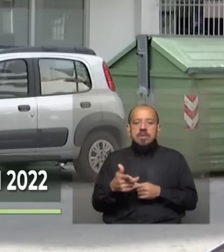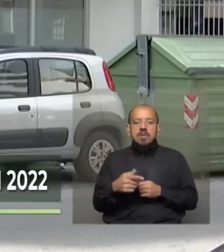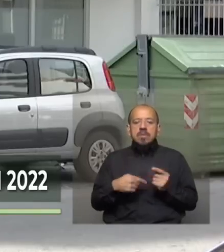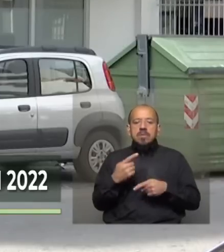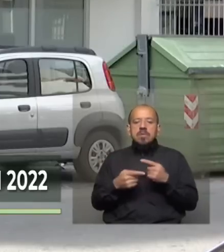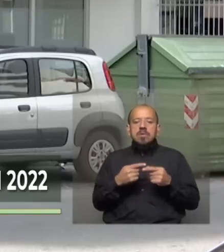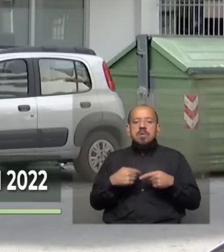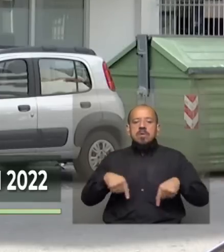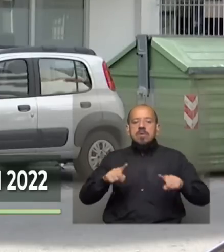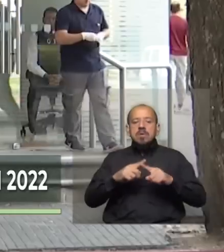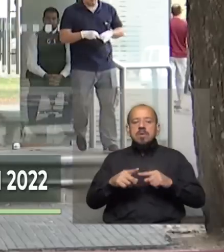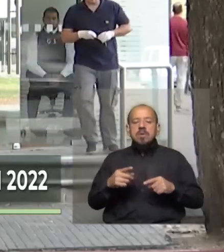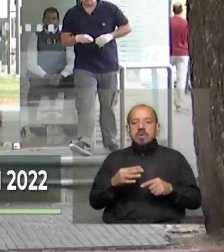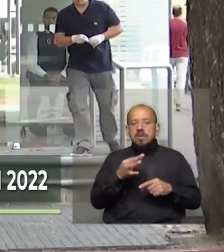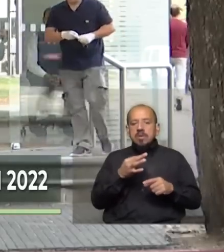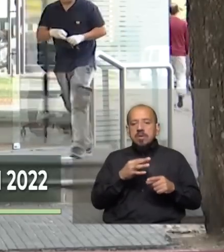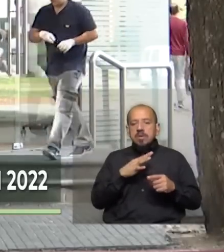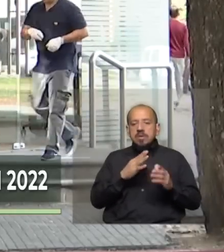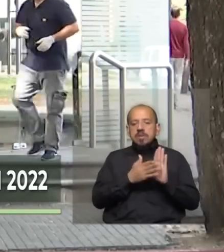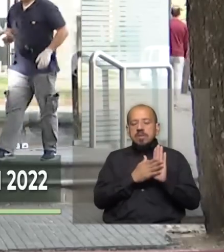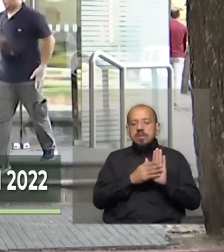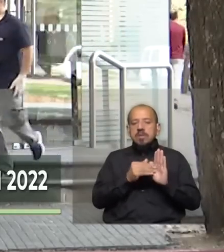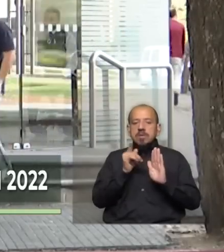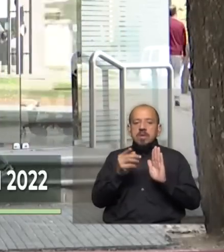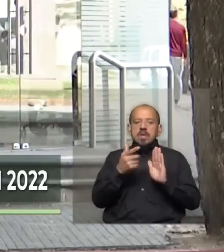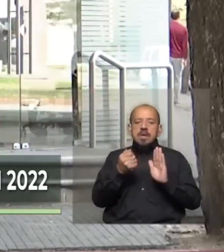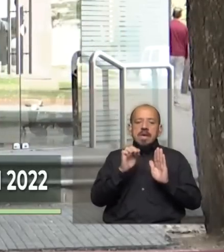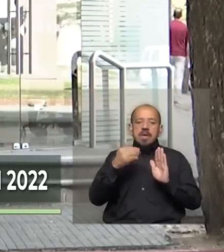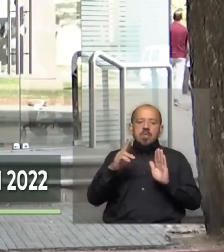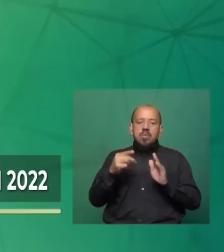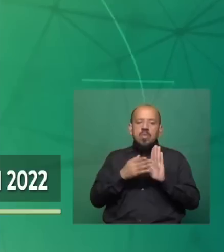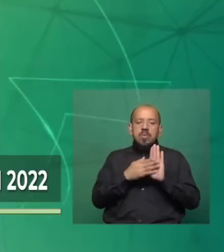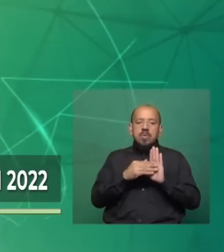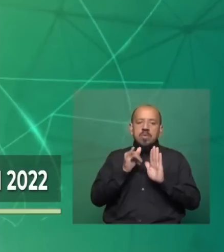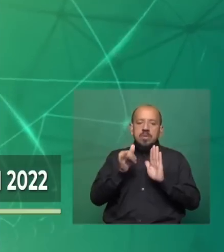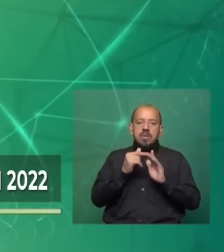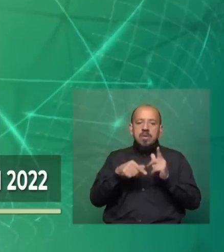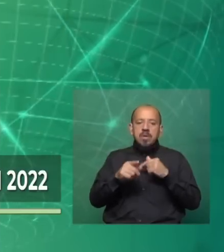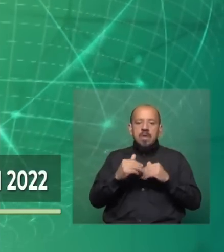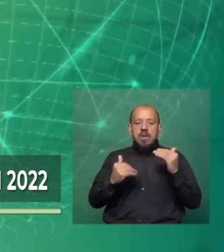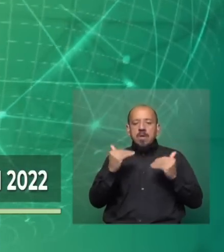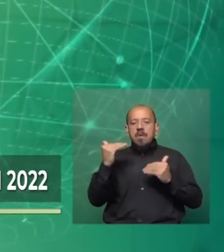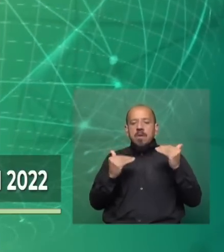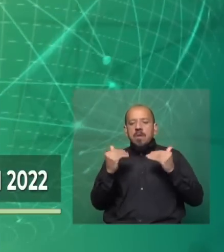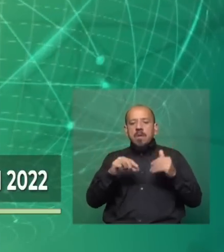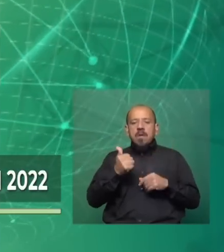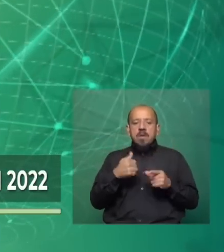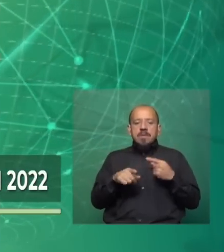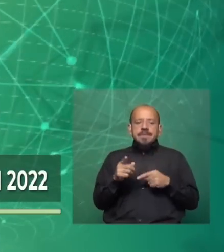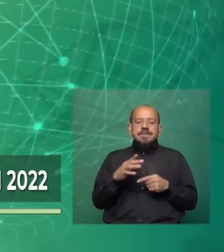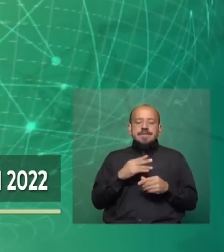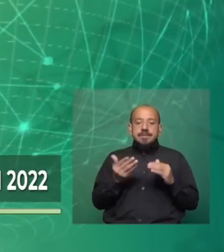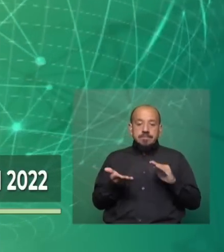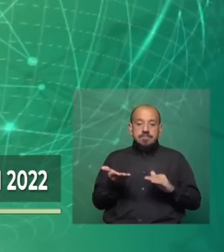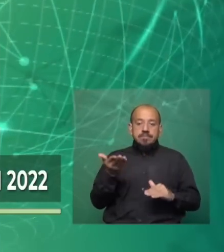la tendencia de los últimos años según se desprende del informe elaborado desde aebu según establece el estudio de los niveles de ganancias se encuentran en magnitudes muy